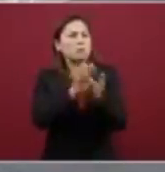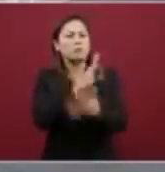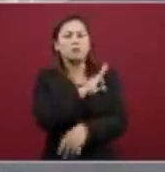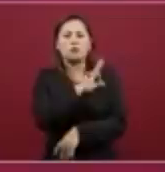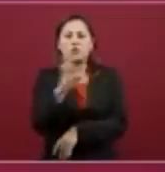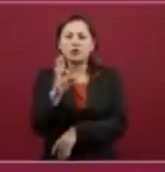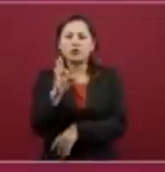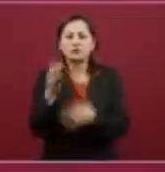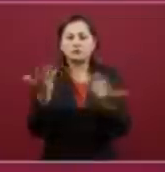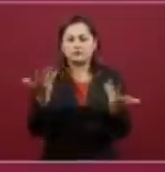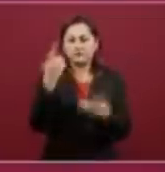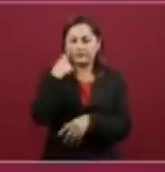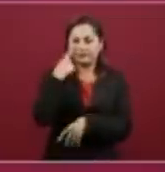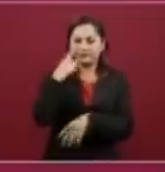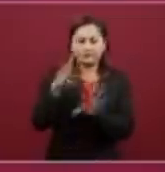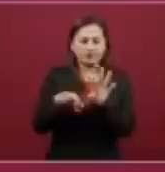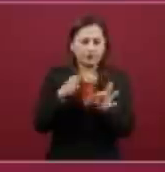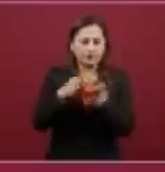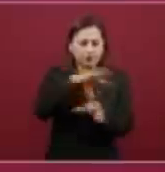3